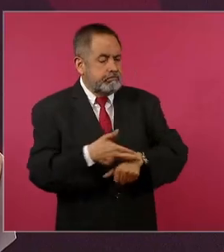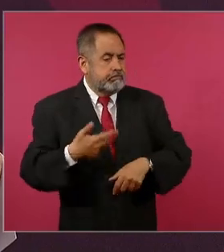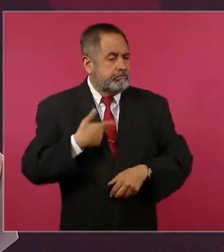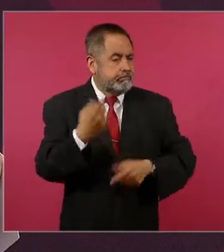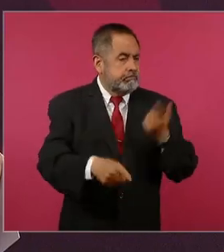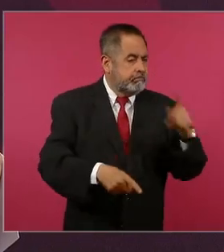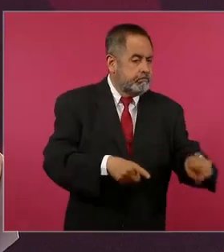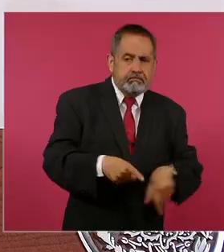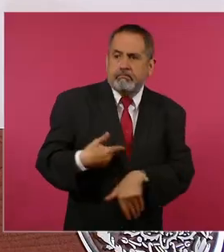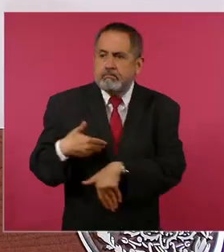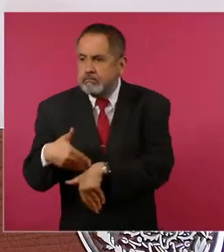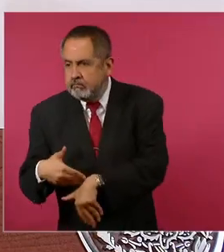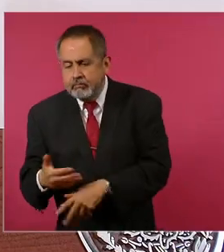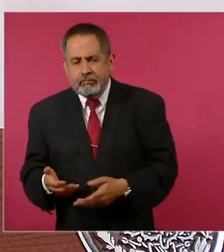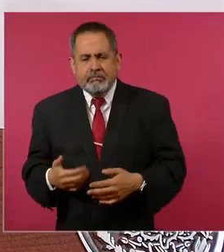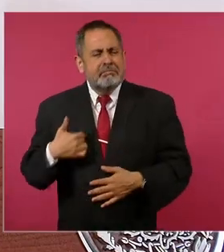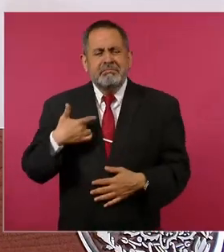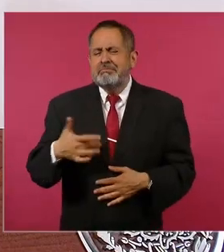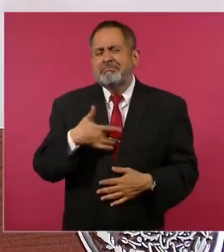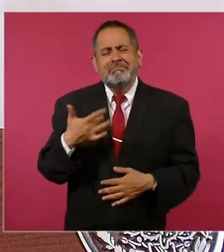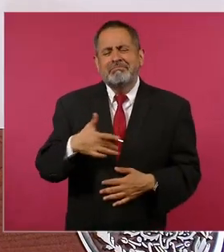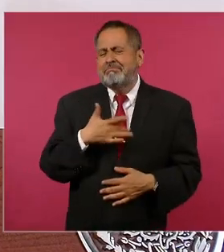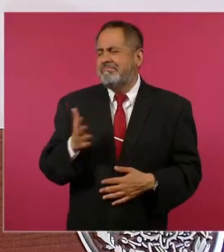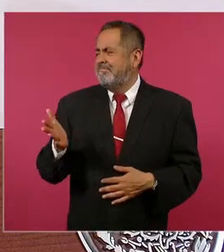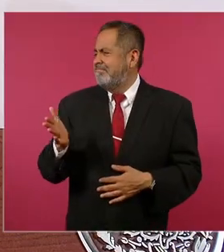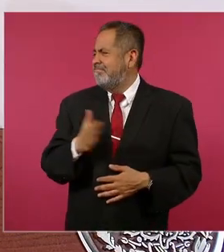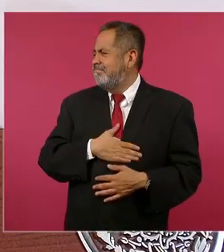Entonces yo ya me siento muy satisfecho,